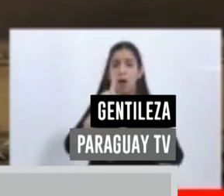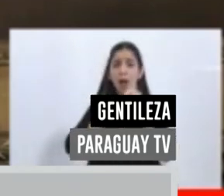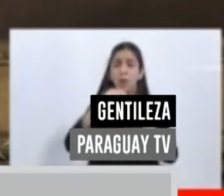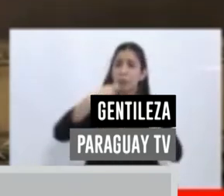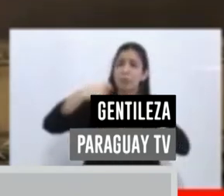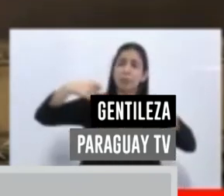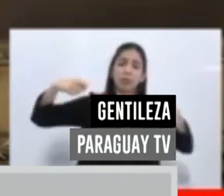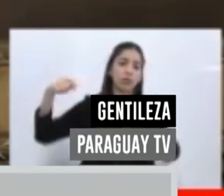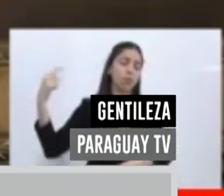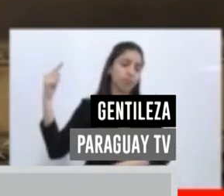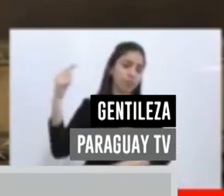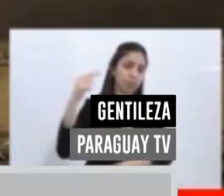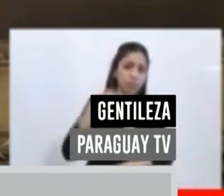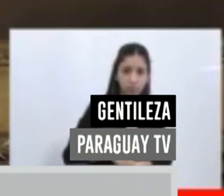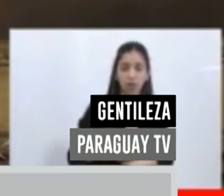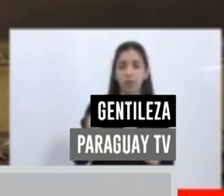que trabajaron